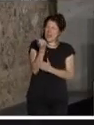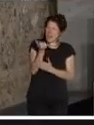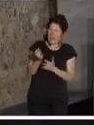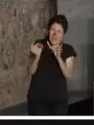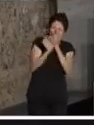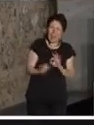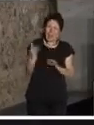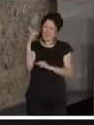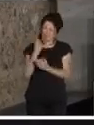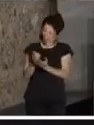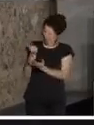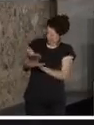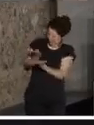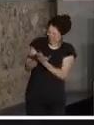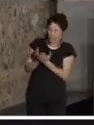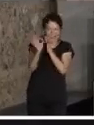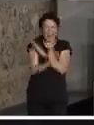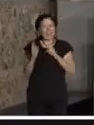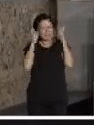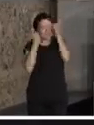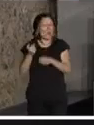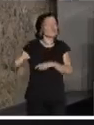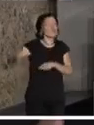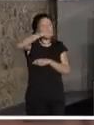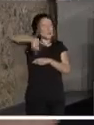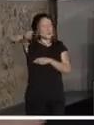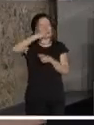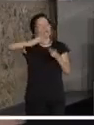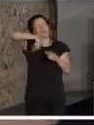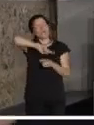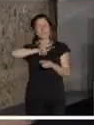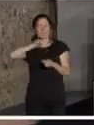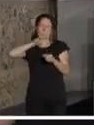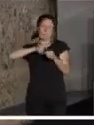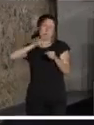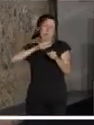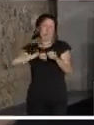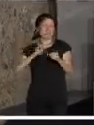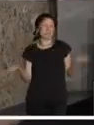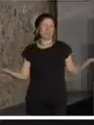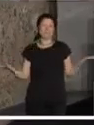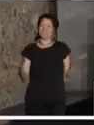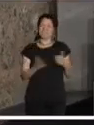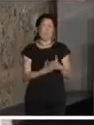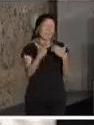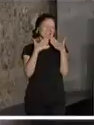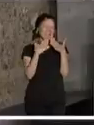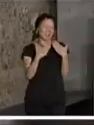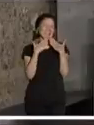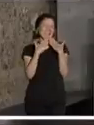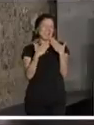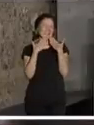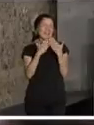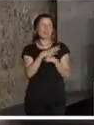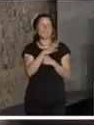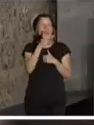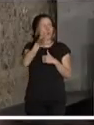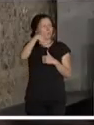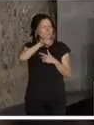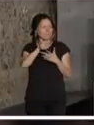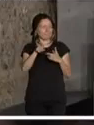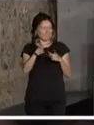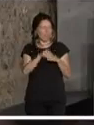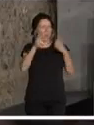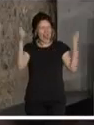a los bancos con el esfuerzo vuestro de nuestras militancias Así que gracias gracias por levantar